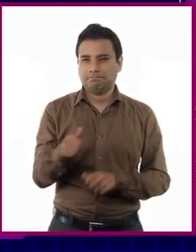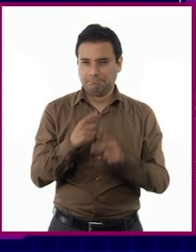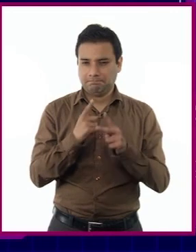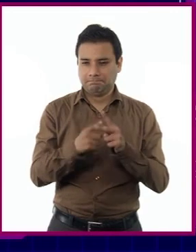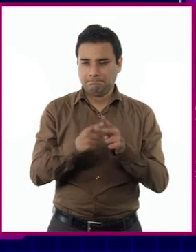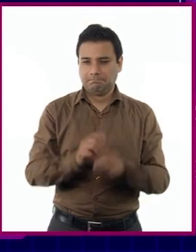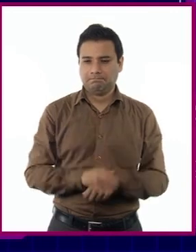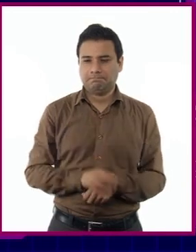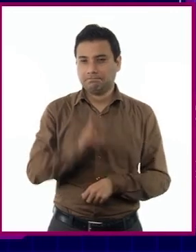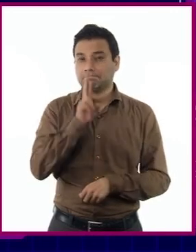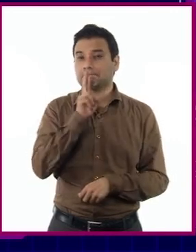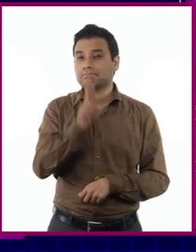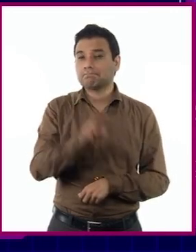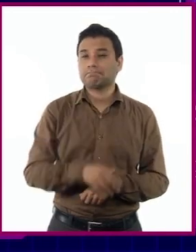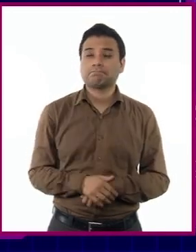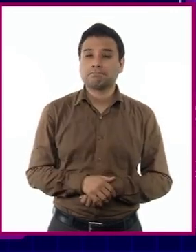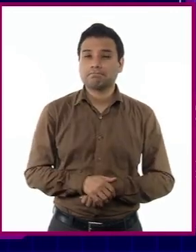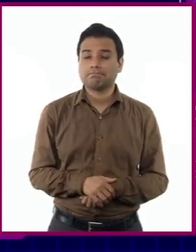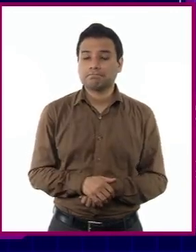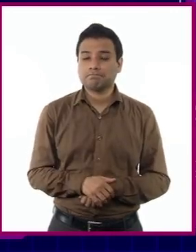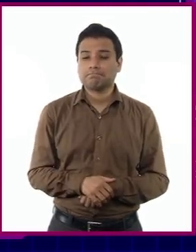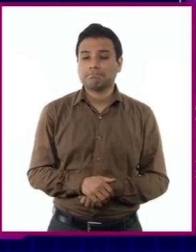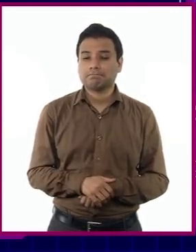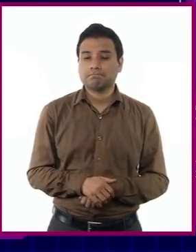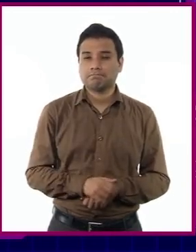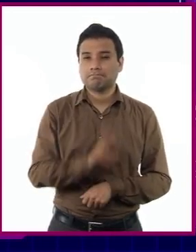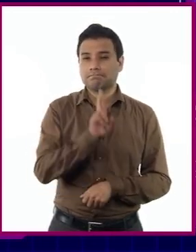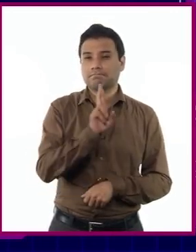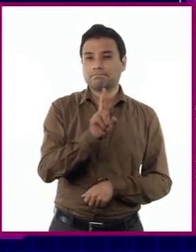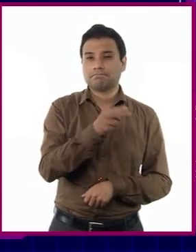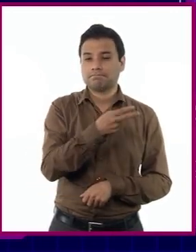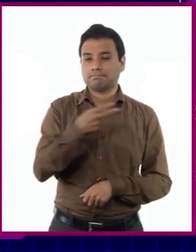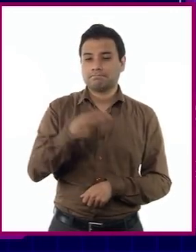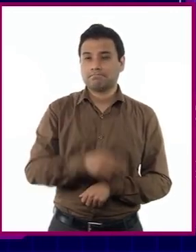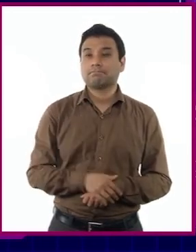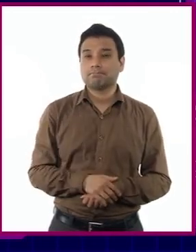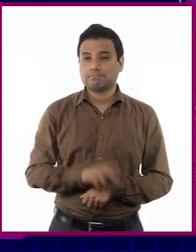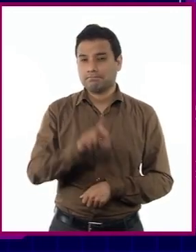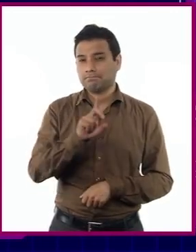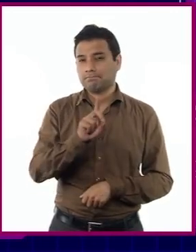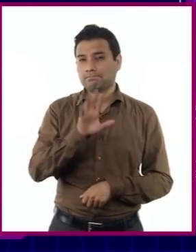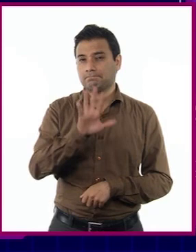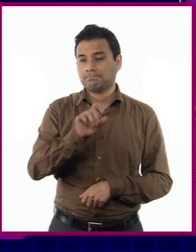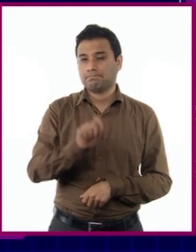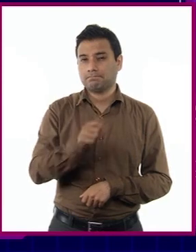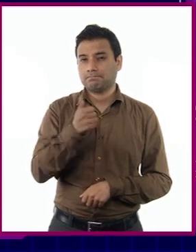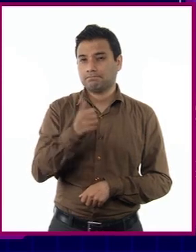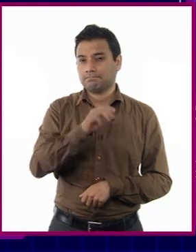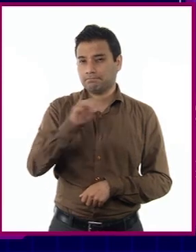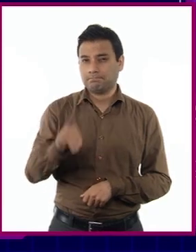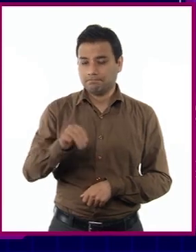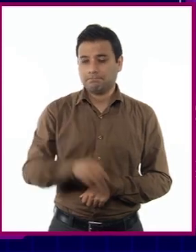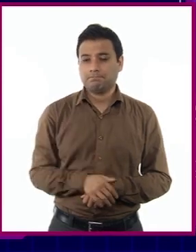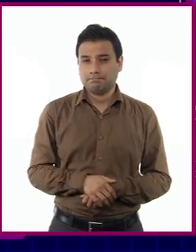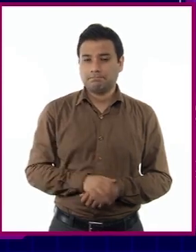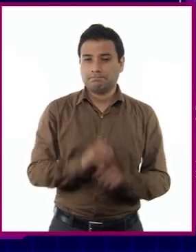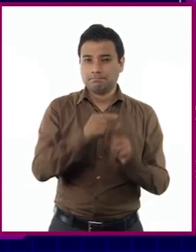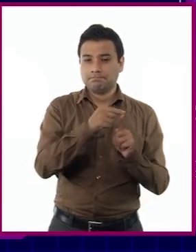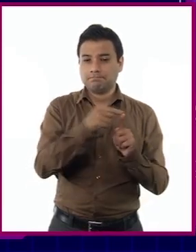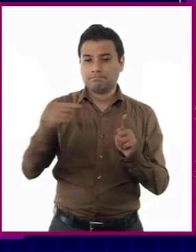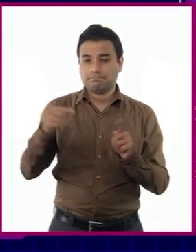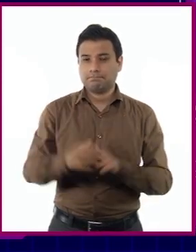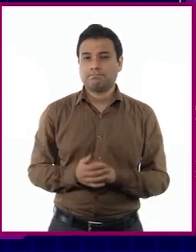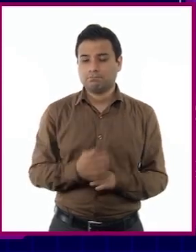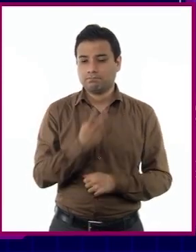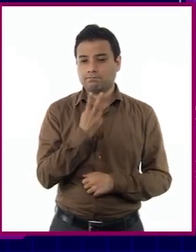se obtiene que el valor del radio es igual a 35.6 centímetros entre